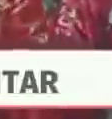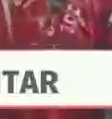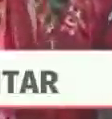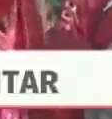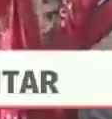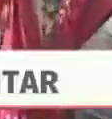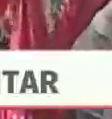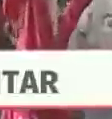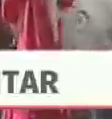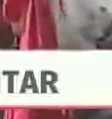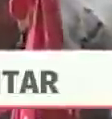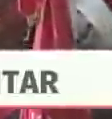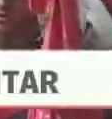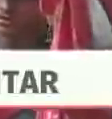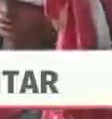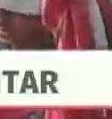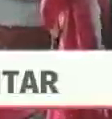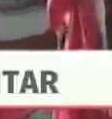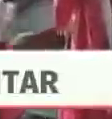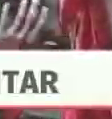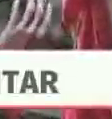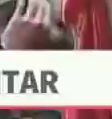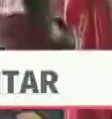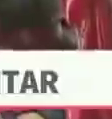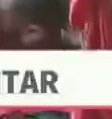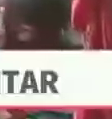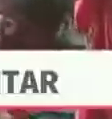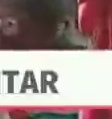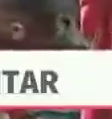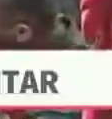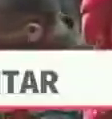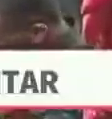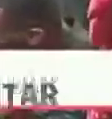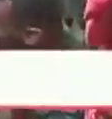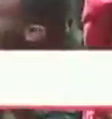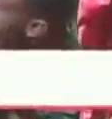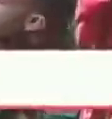Fuerza Armada Nacional Bolivariana. Con estas imágenes, desde el estado